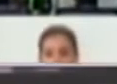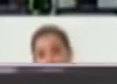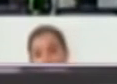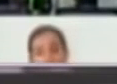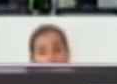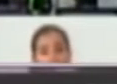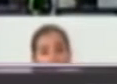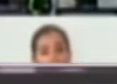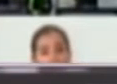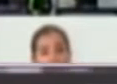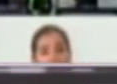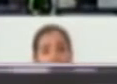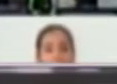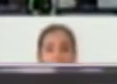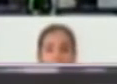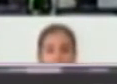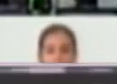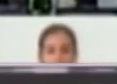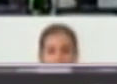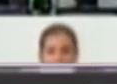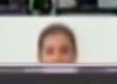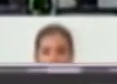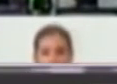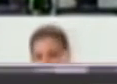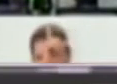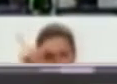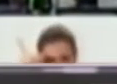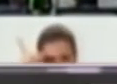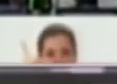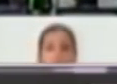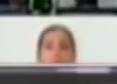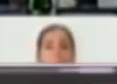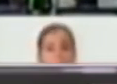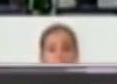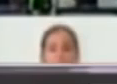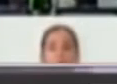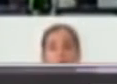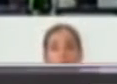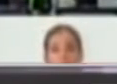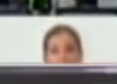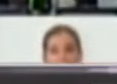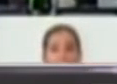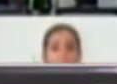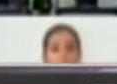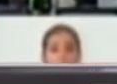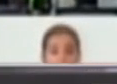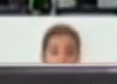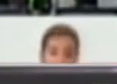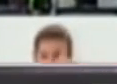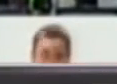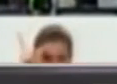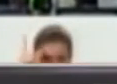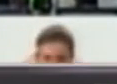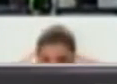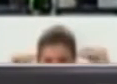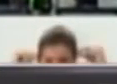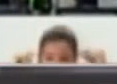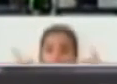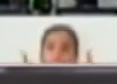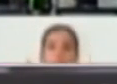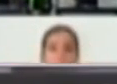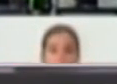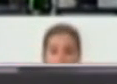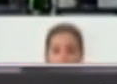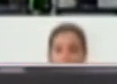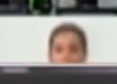monstruo de Ramo Verde, y Patricia Betancourt, la que paga los viajes que realiza la esposa del monstruo de Ramo Verde en España y Europa, se encuentran